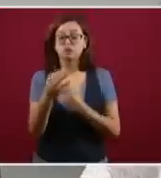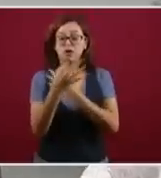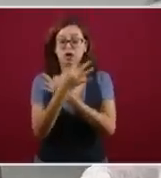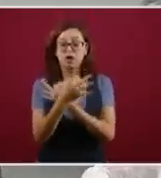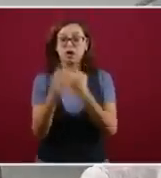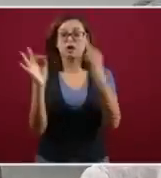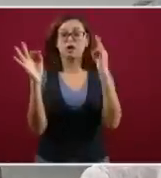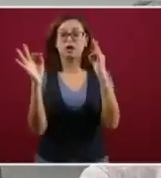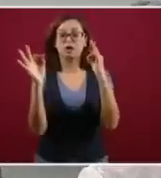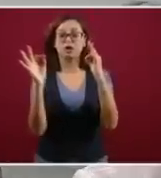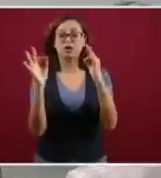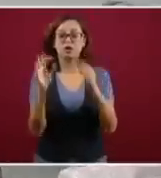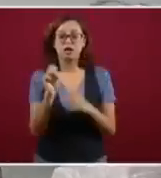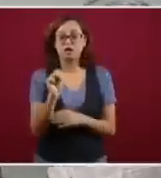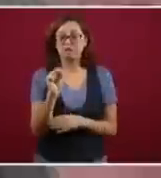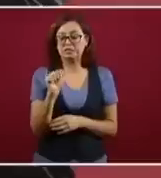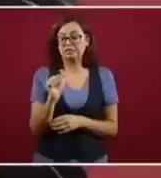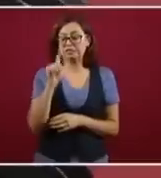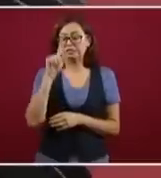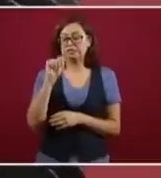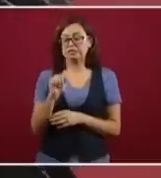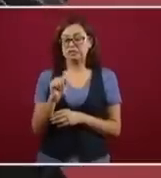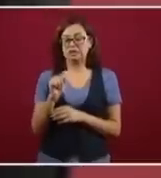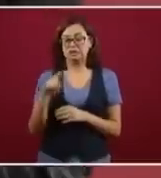la autonomía del SAT